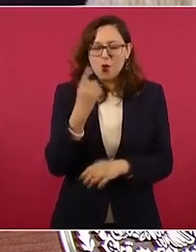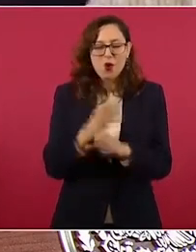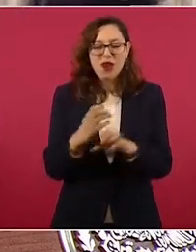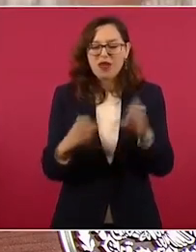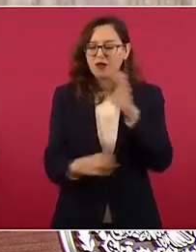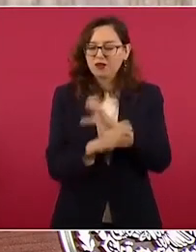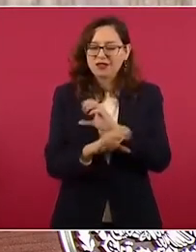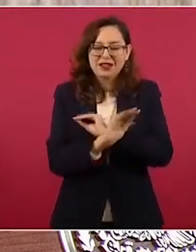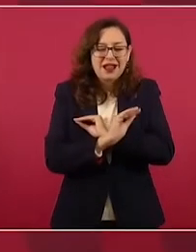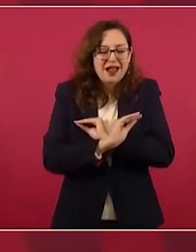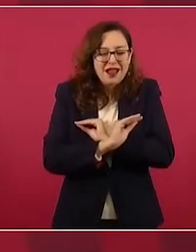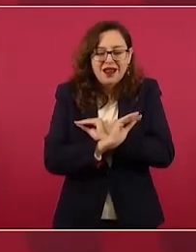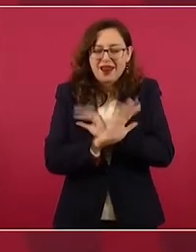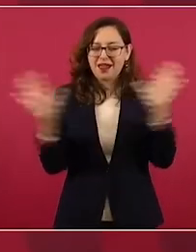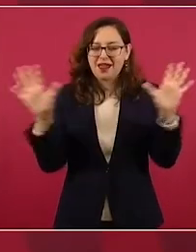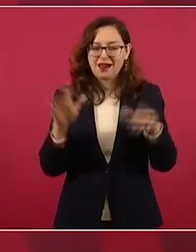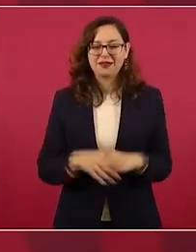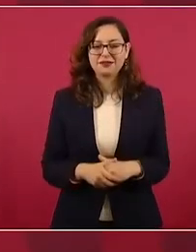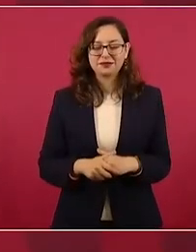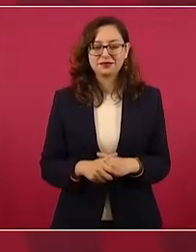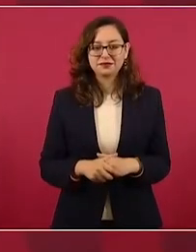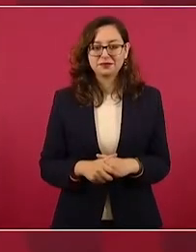hacia adelante,